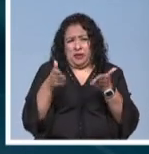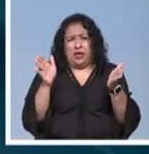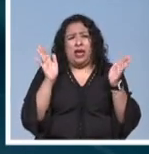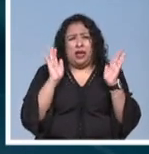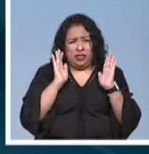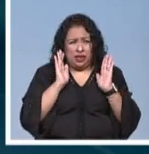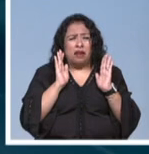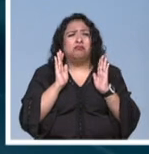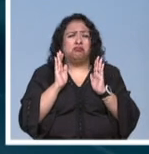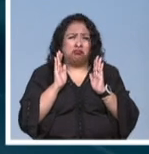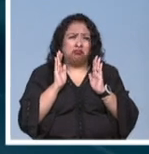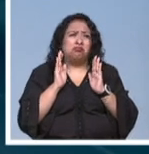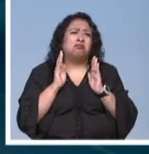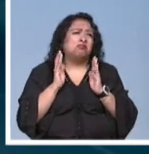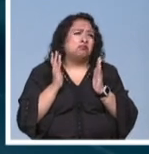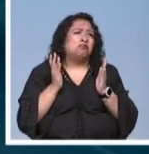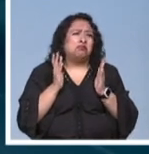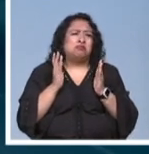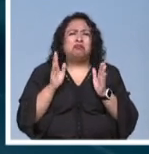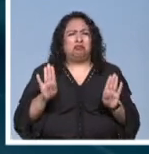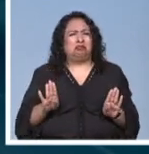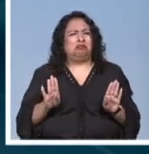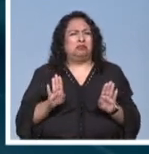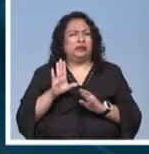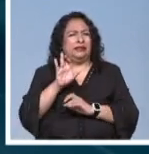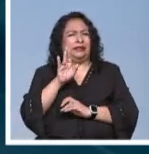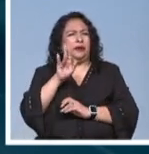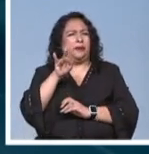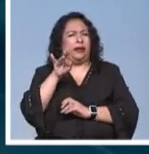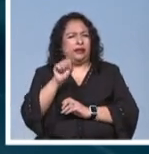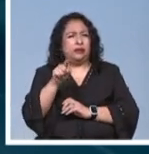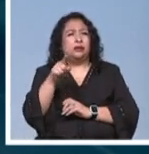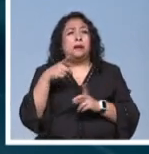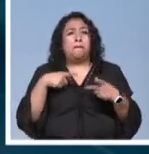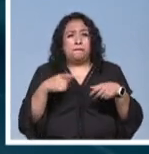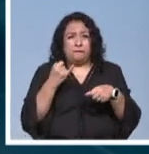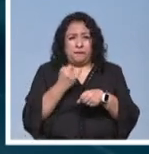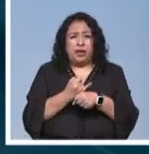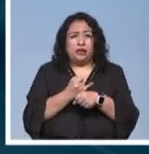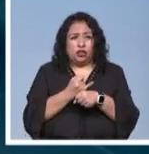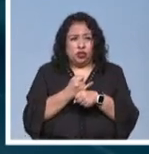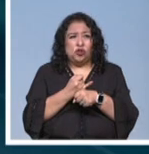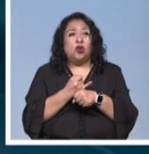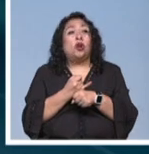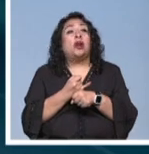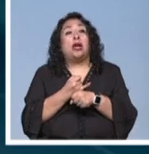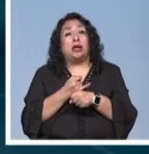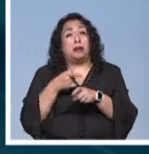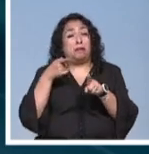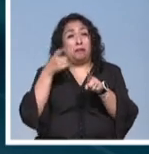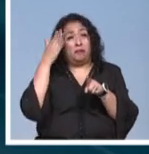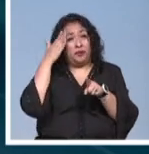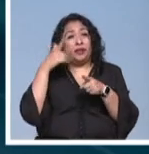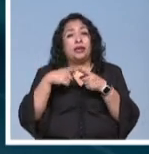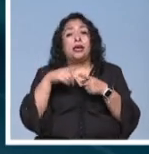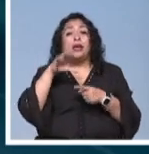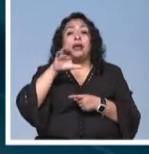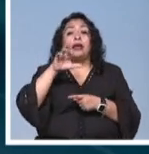decir, muy cervantina, donde el personaje es central, es Karl